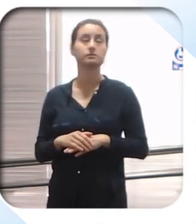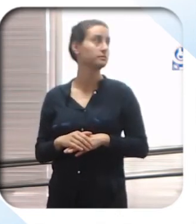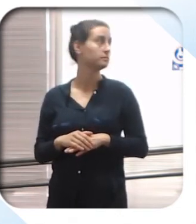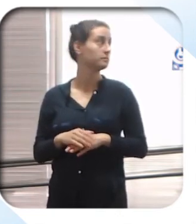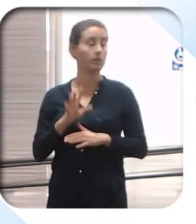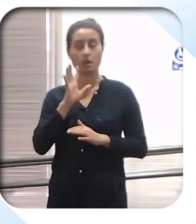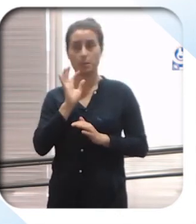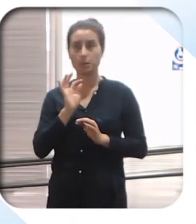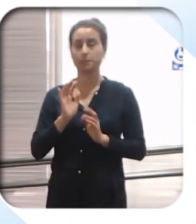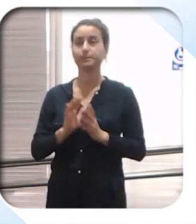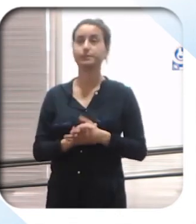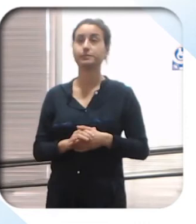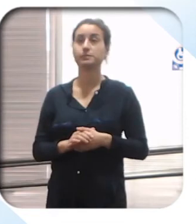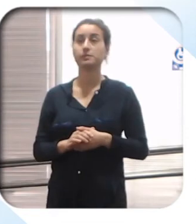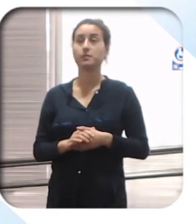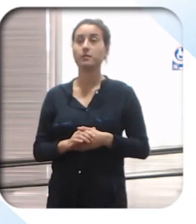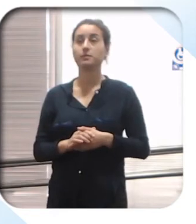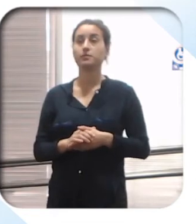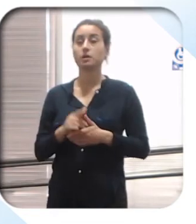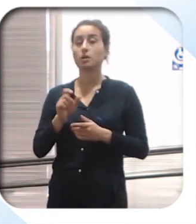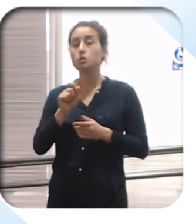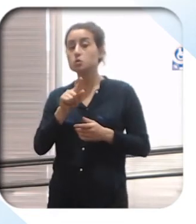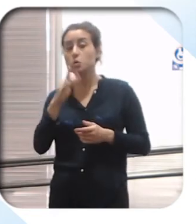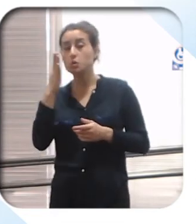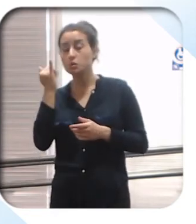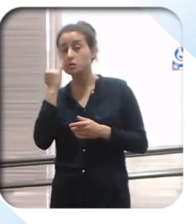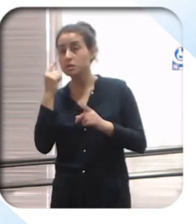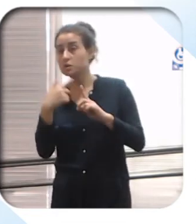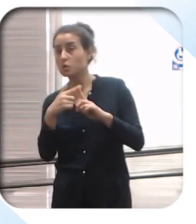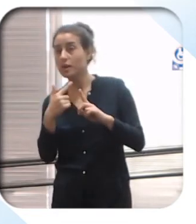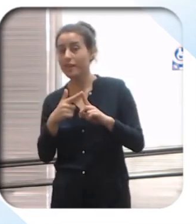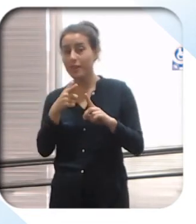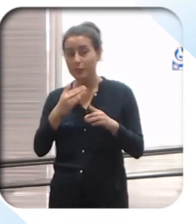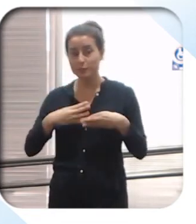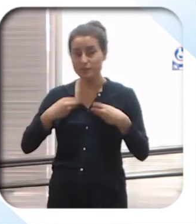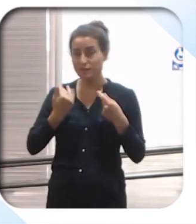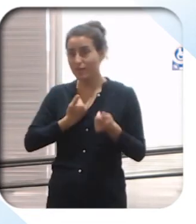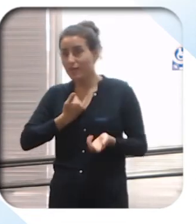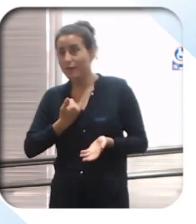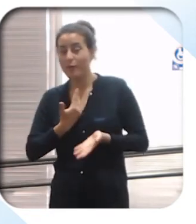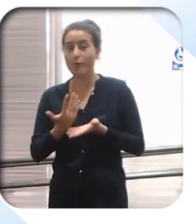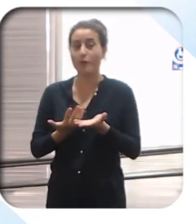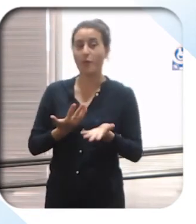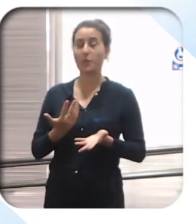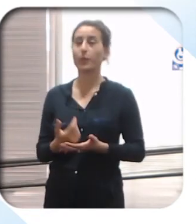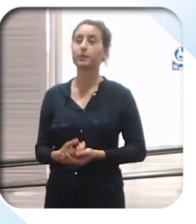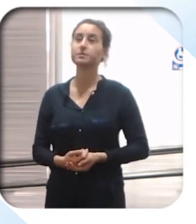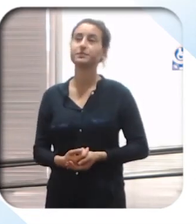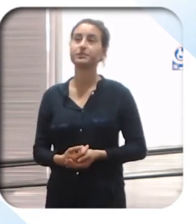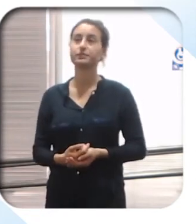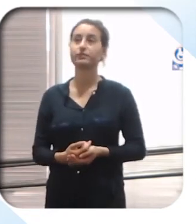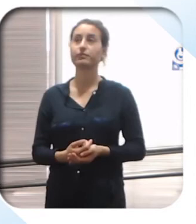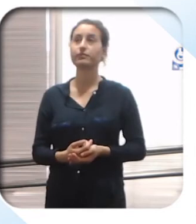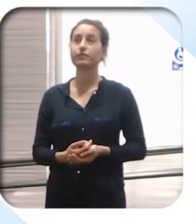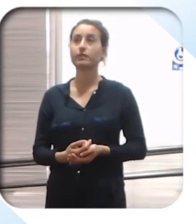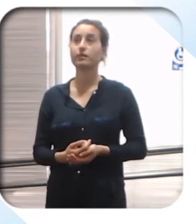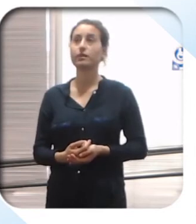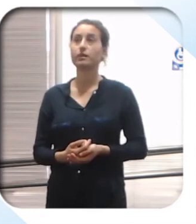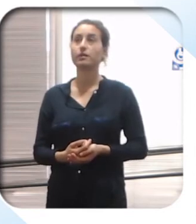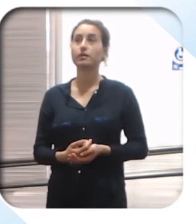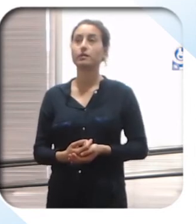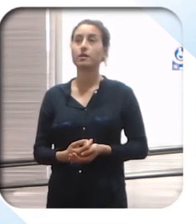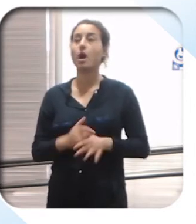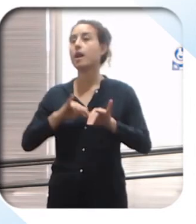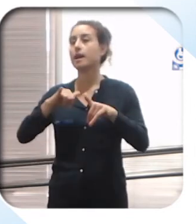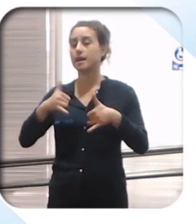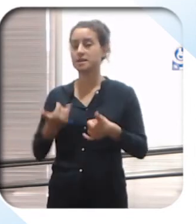perdón, su sexualidad? ¿Cómo se siente? Ahora que ya paró la